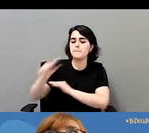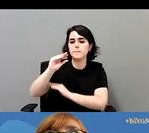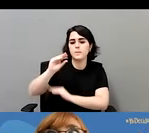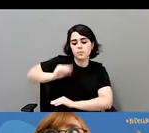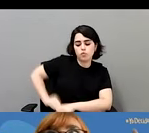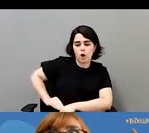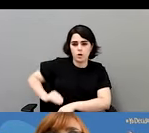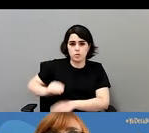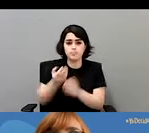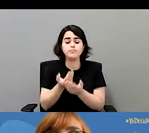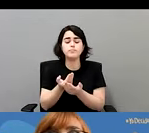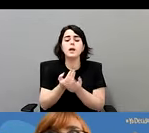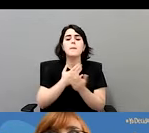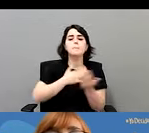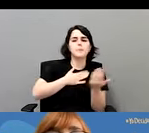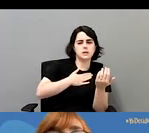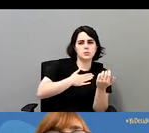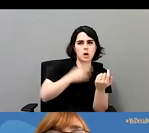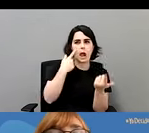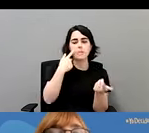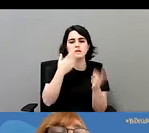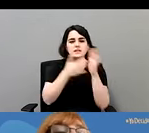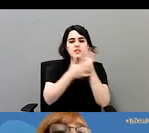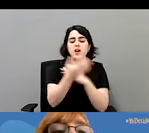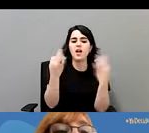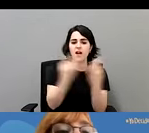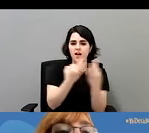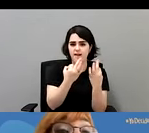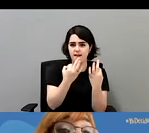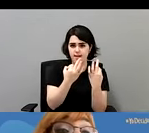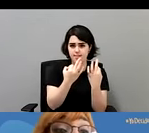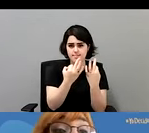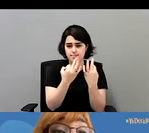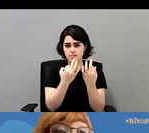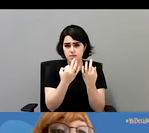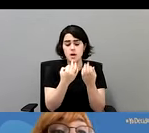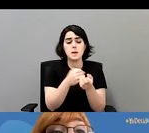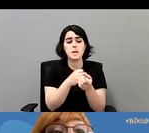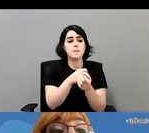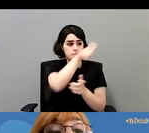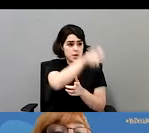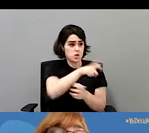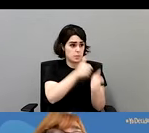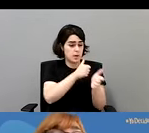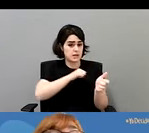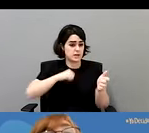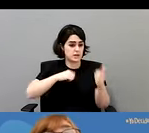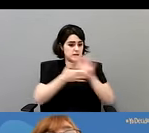Vale, patrimonio. A ver, el patrimonio significa que la persona con parálisis cerebral